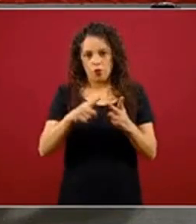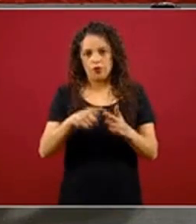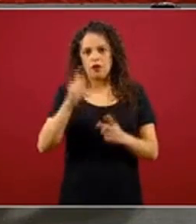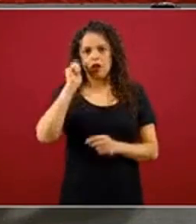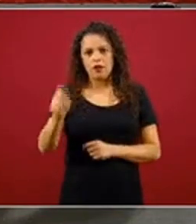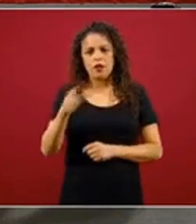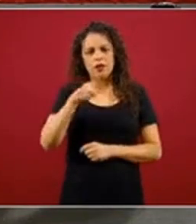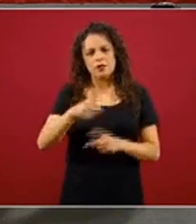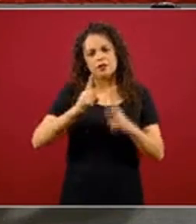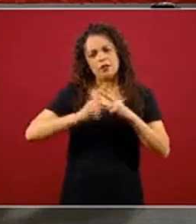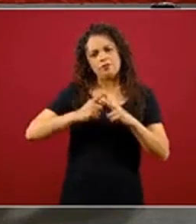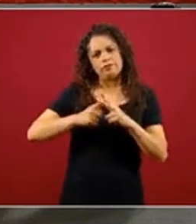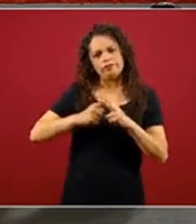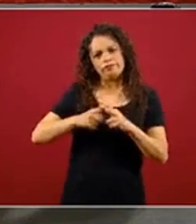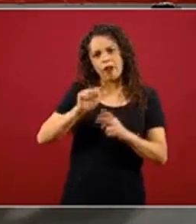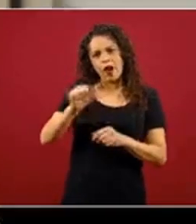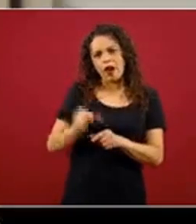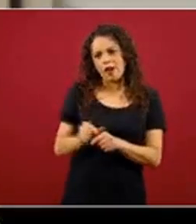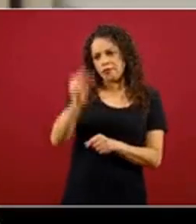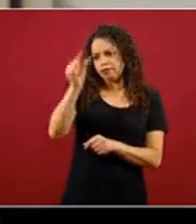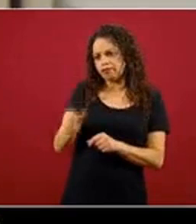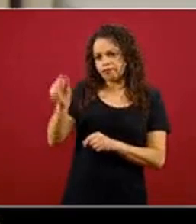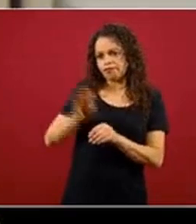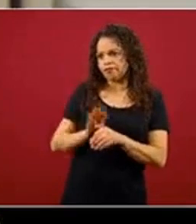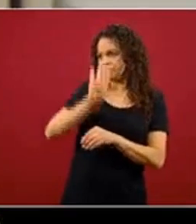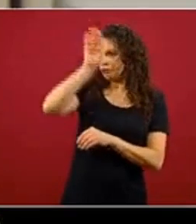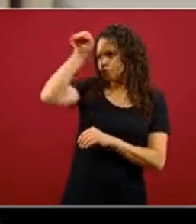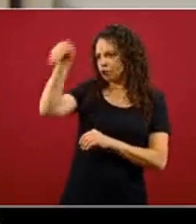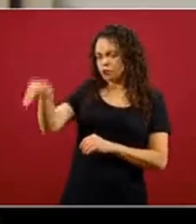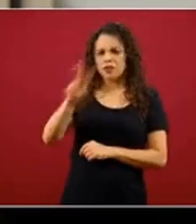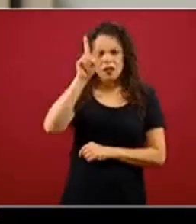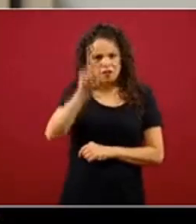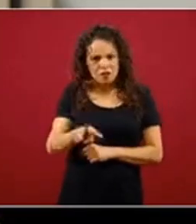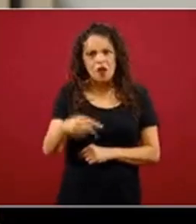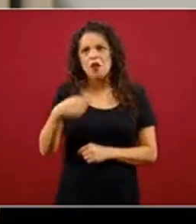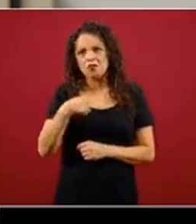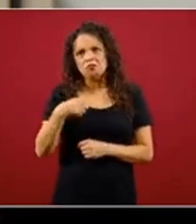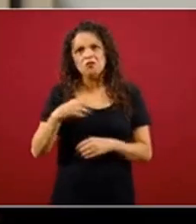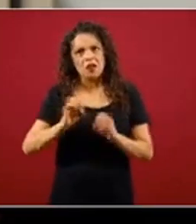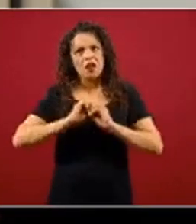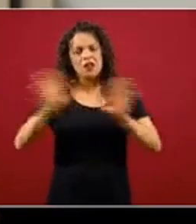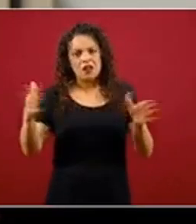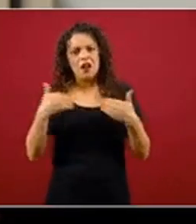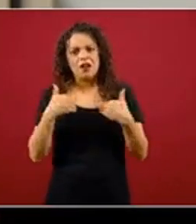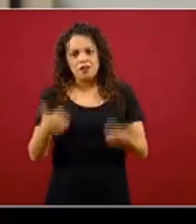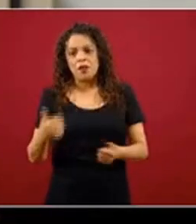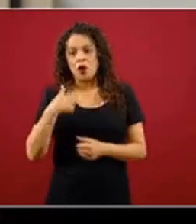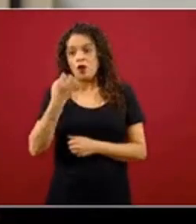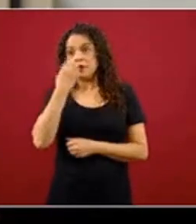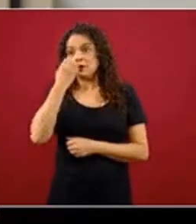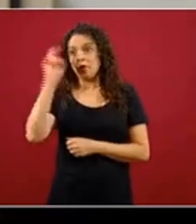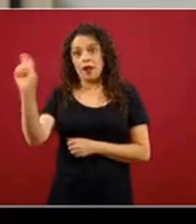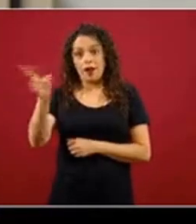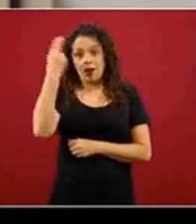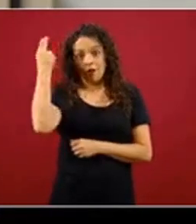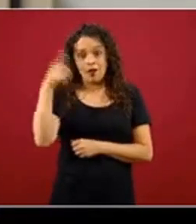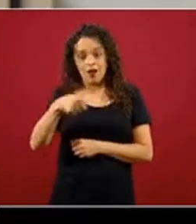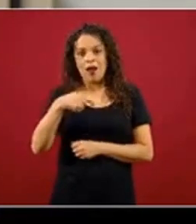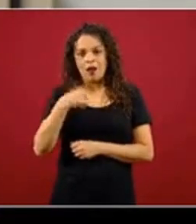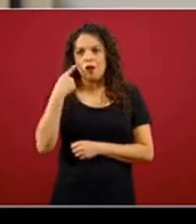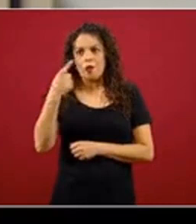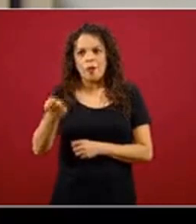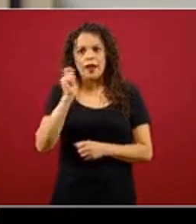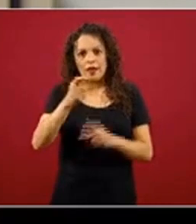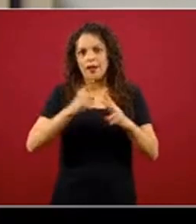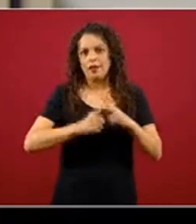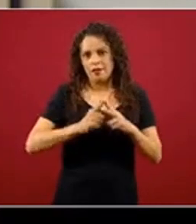curvas, pues ha quedado para mí bastante clara. Yo que llevé estadística en la universidad, en la Autónoma Metropolitana de